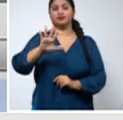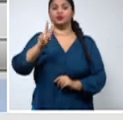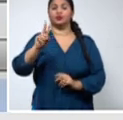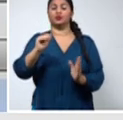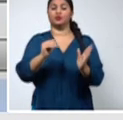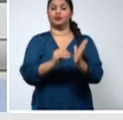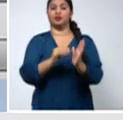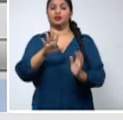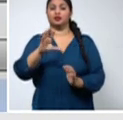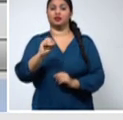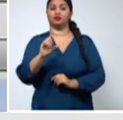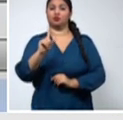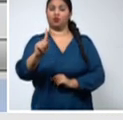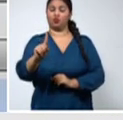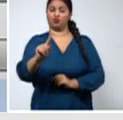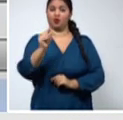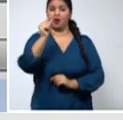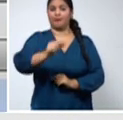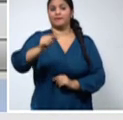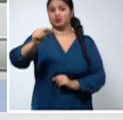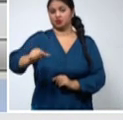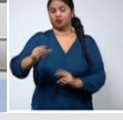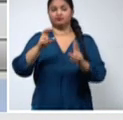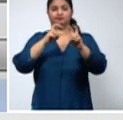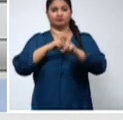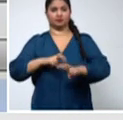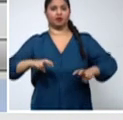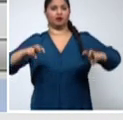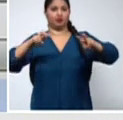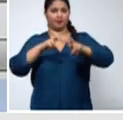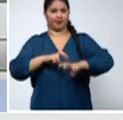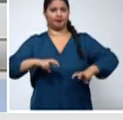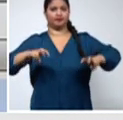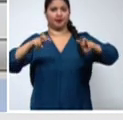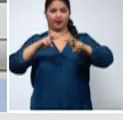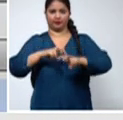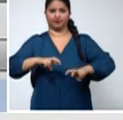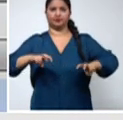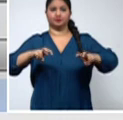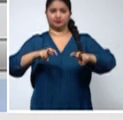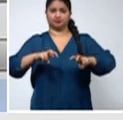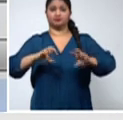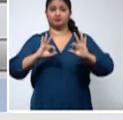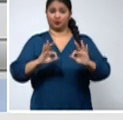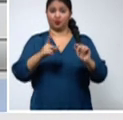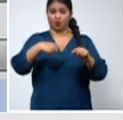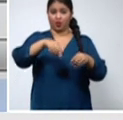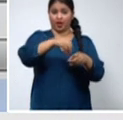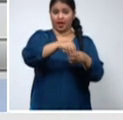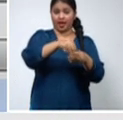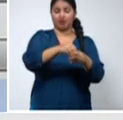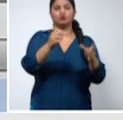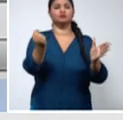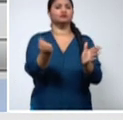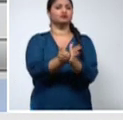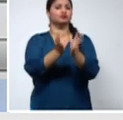52.501 personas que han sido diagnosticadas con esta enfermedad. Estamos hablando